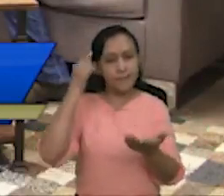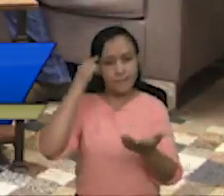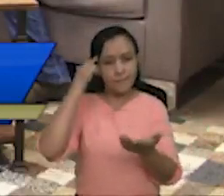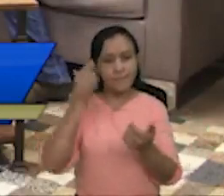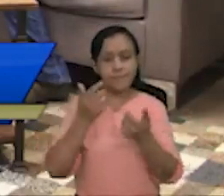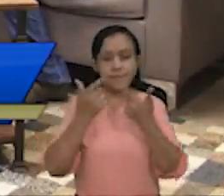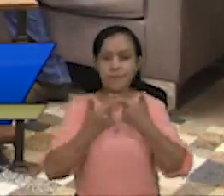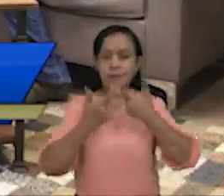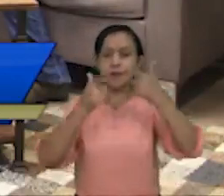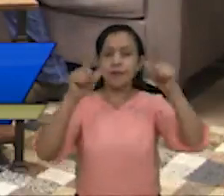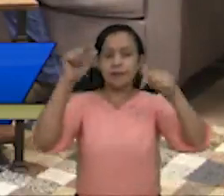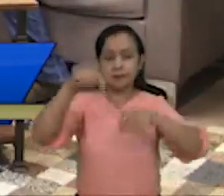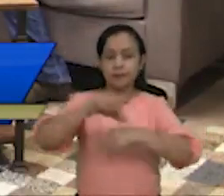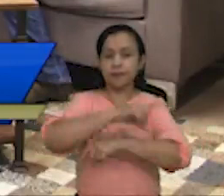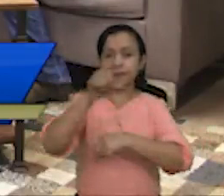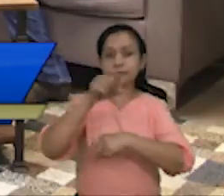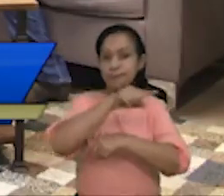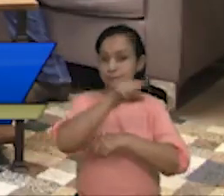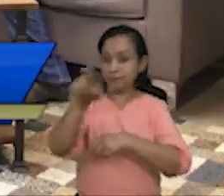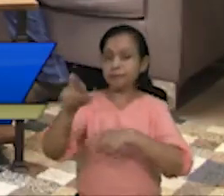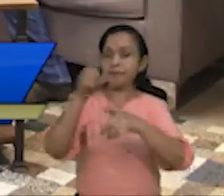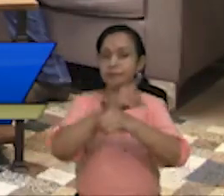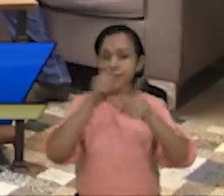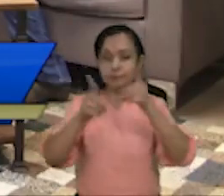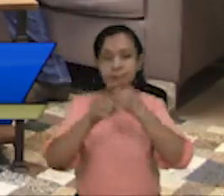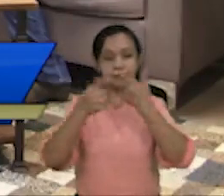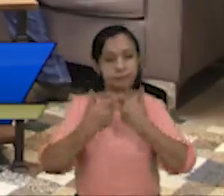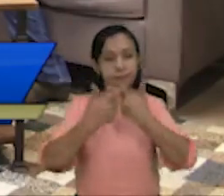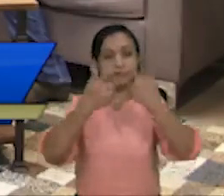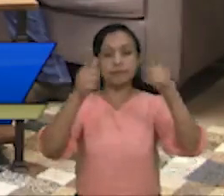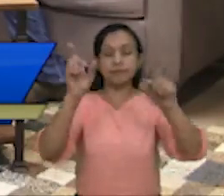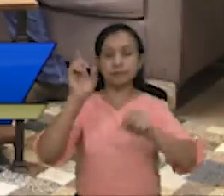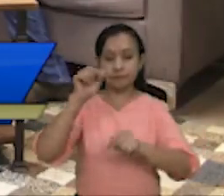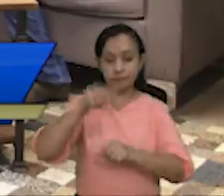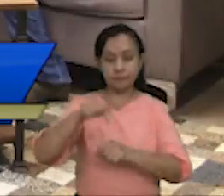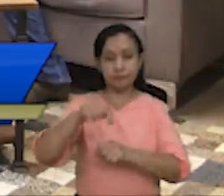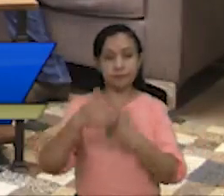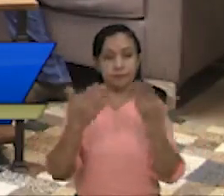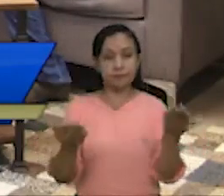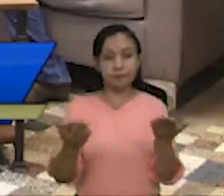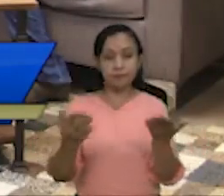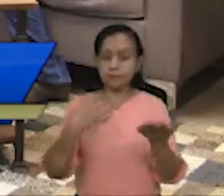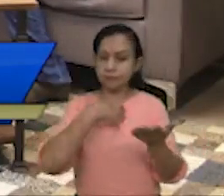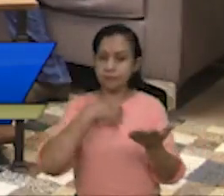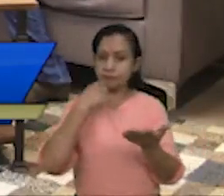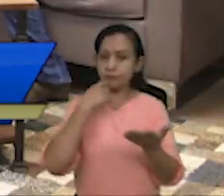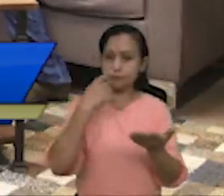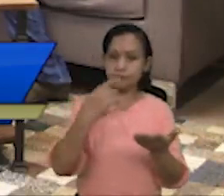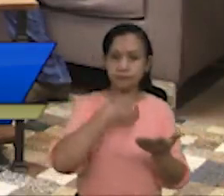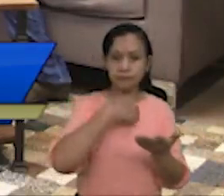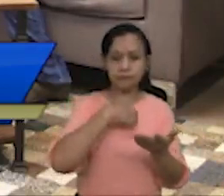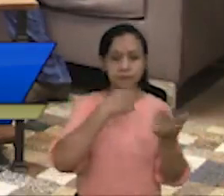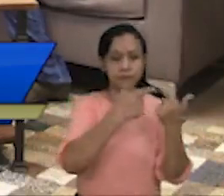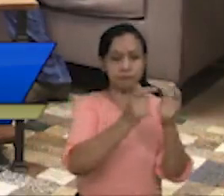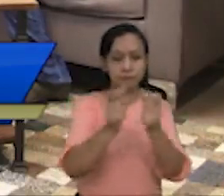la libertad que hoy tenemos se la debemos a ellos. La libertad que tenemos incluso para cuestionar a nuestro propio gremio,